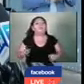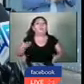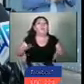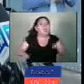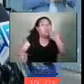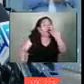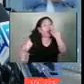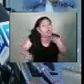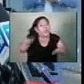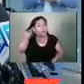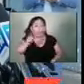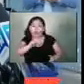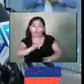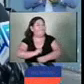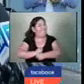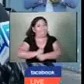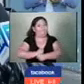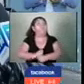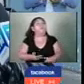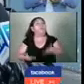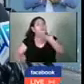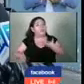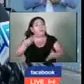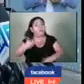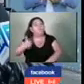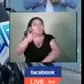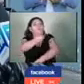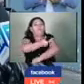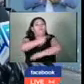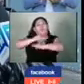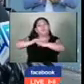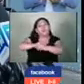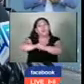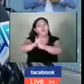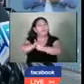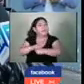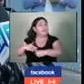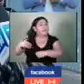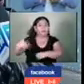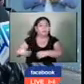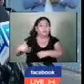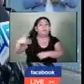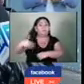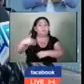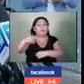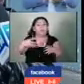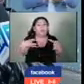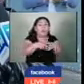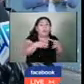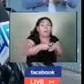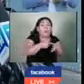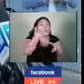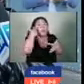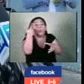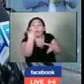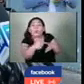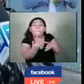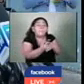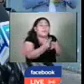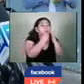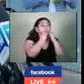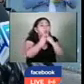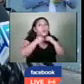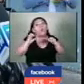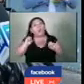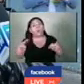que probablemente va a suceder, que la vacunación ante la COVID-19 va a continuar para aquellos grupos de personas que tienen mayor riesgo, así como si usted